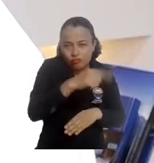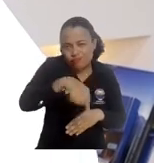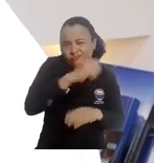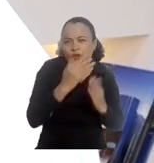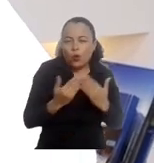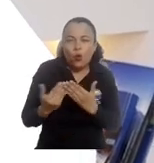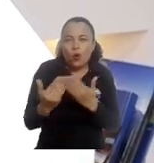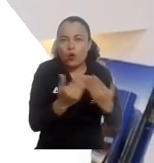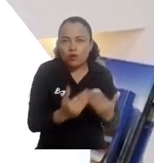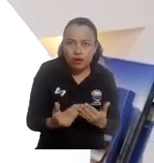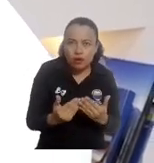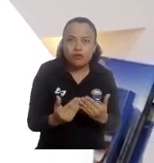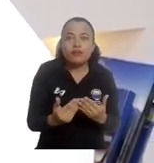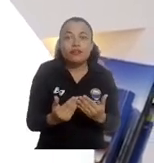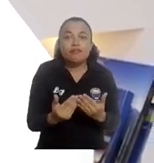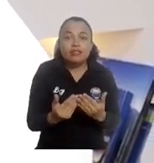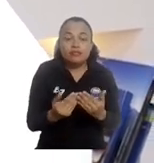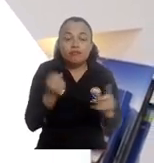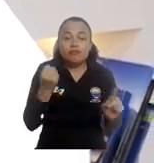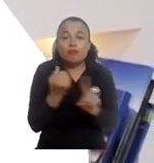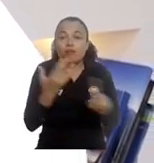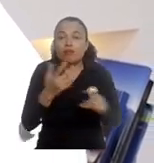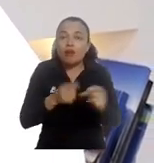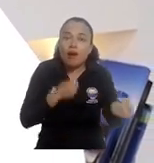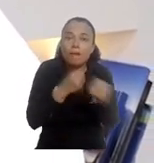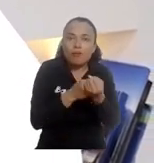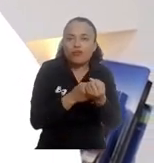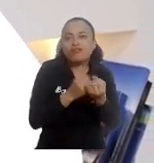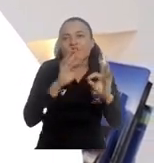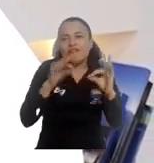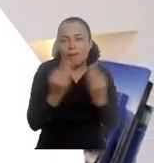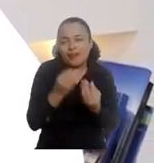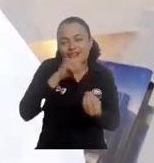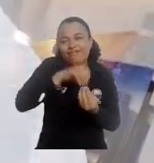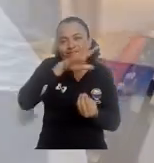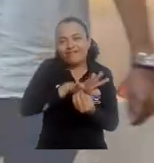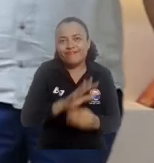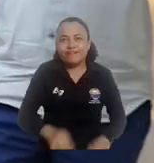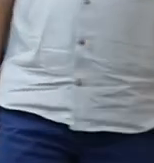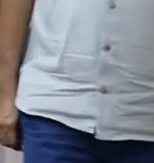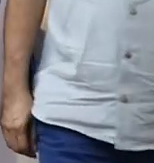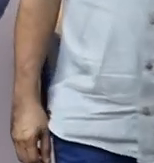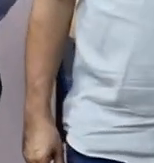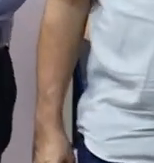y obviamente es una apuesta de apoyo para todas las familias del distrito.